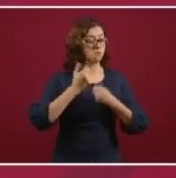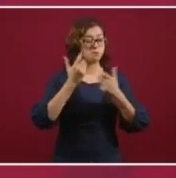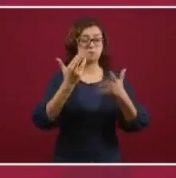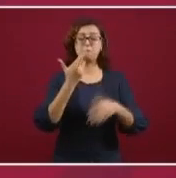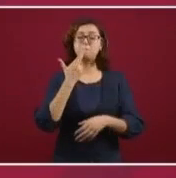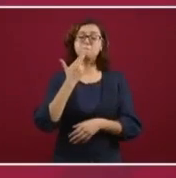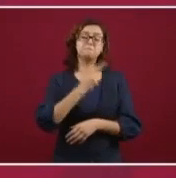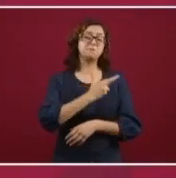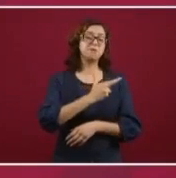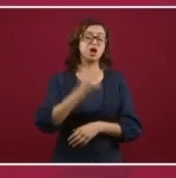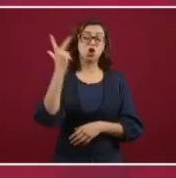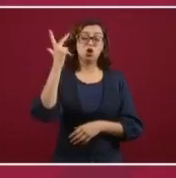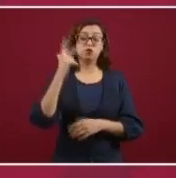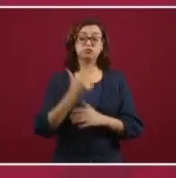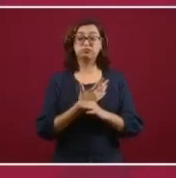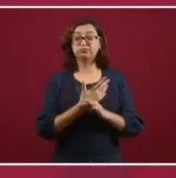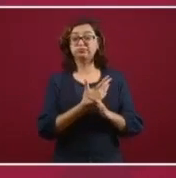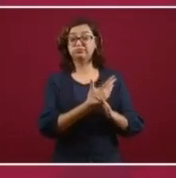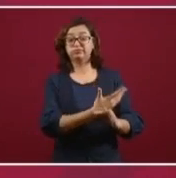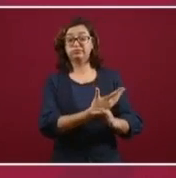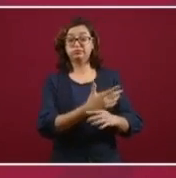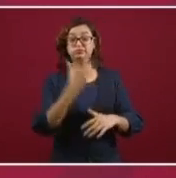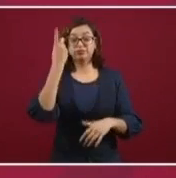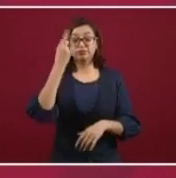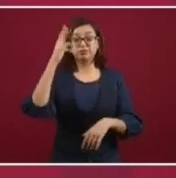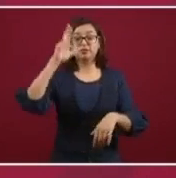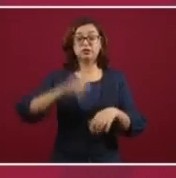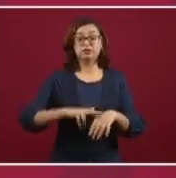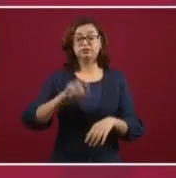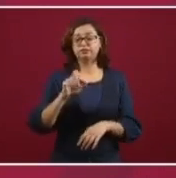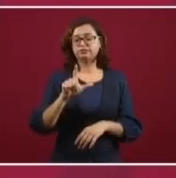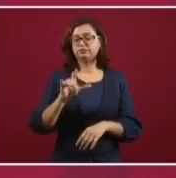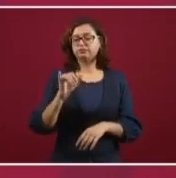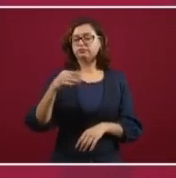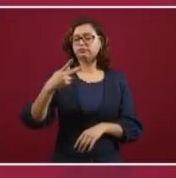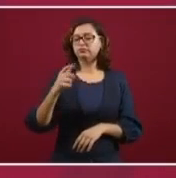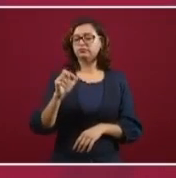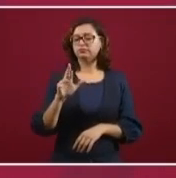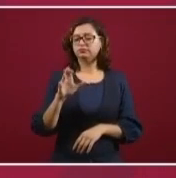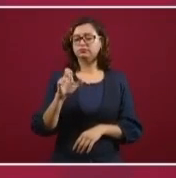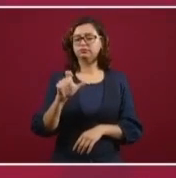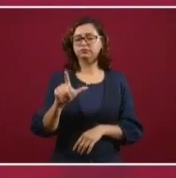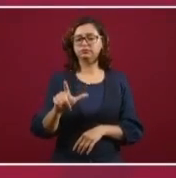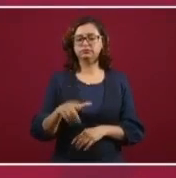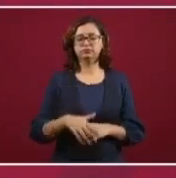de ese tiempo, director del Imparcial.